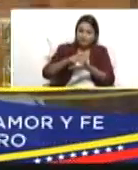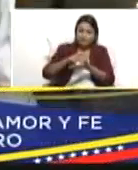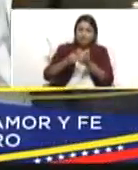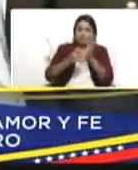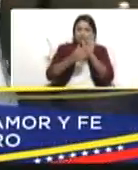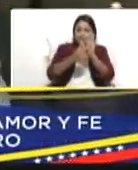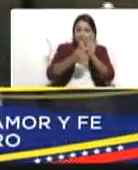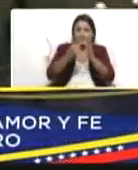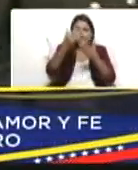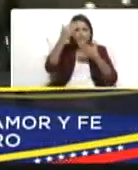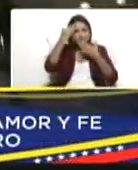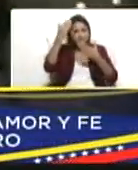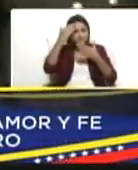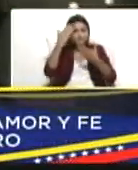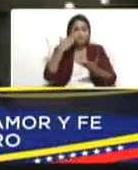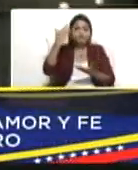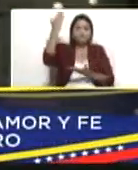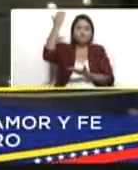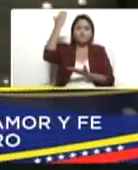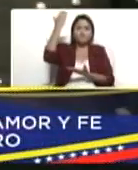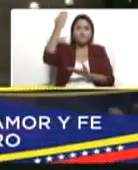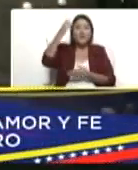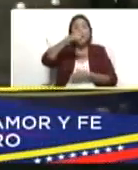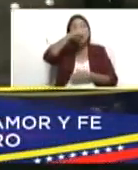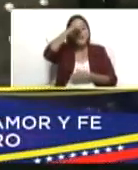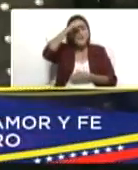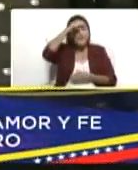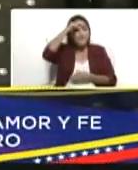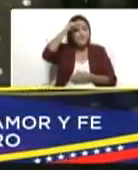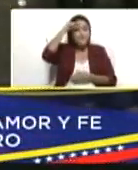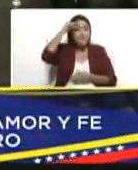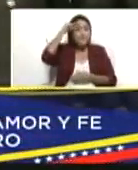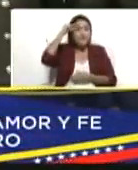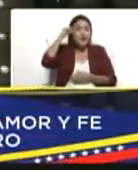superior general en jefe Vladimir padrino